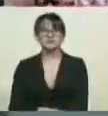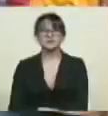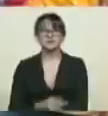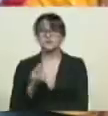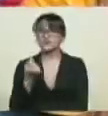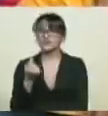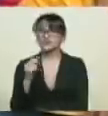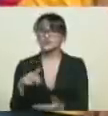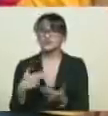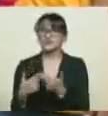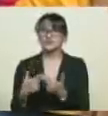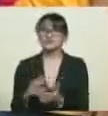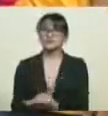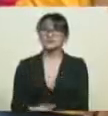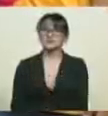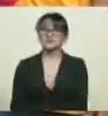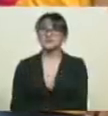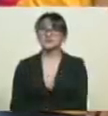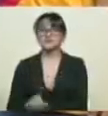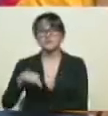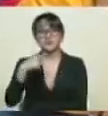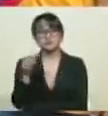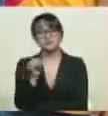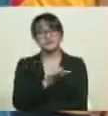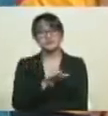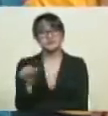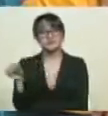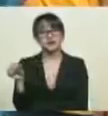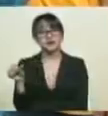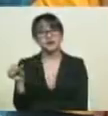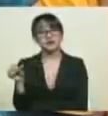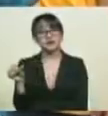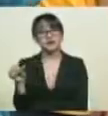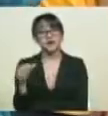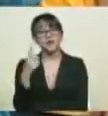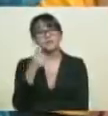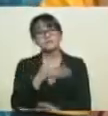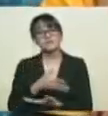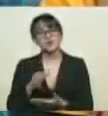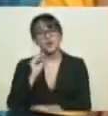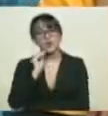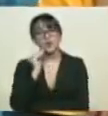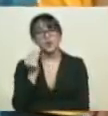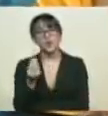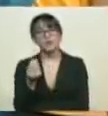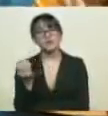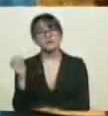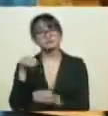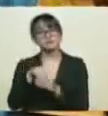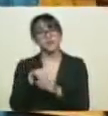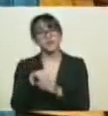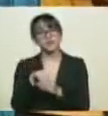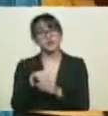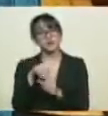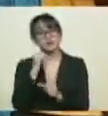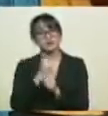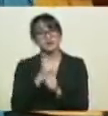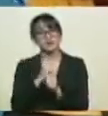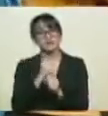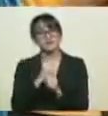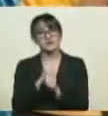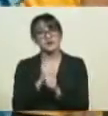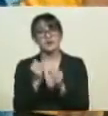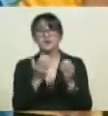¡Jamás! La próxima semana vamos a llegar a 1 millón de jóvenes incorporados en el trabajo, en